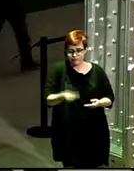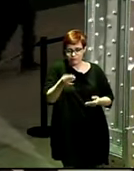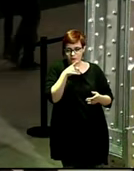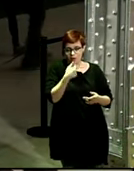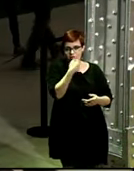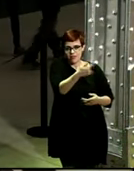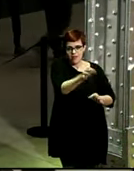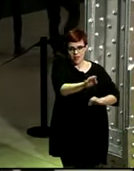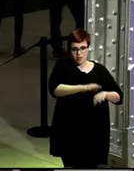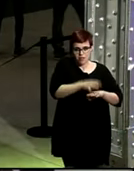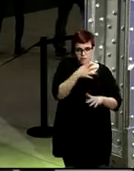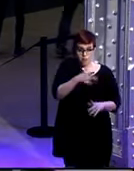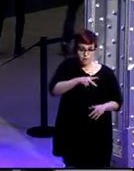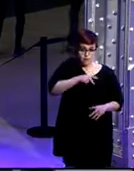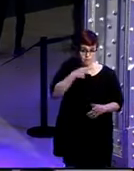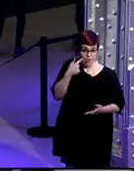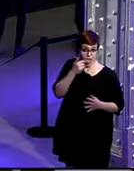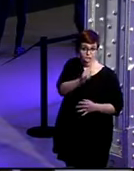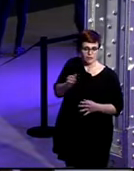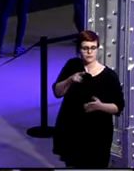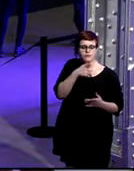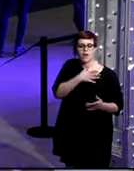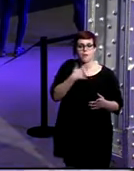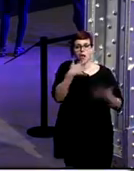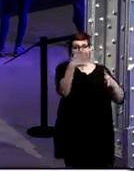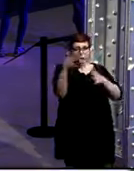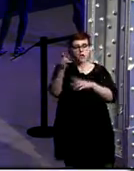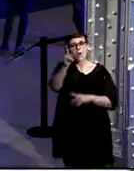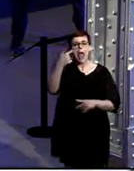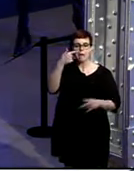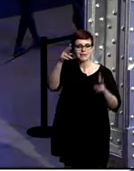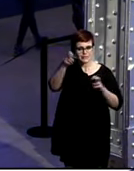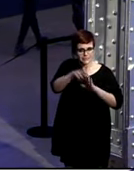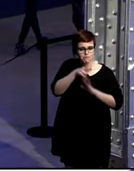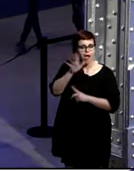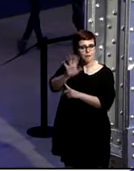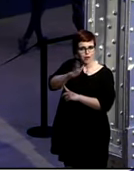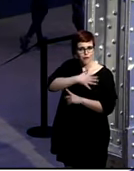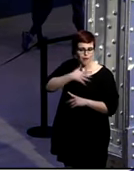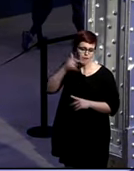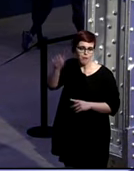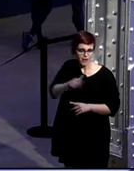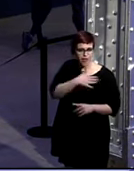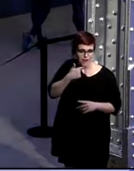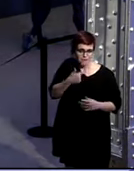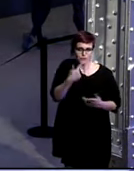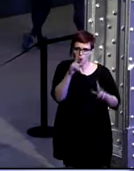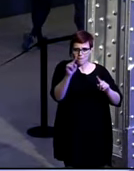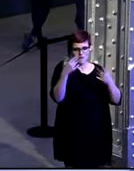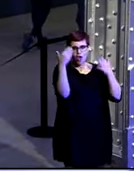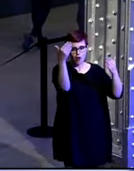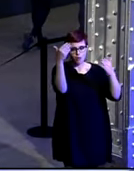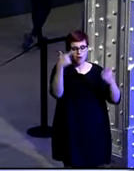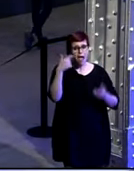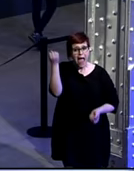¡ay, qué peliculón, qué estupendo, qué tal, tal! Lo que queremos saber son cosas de la película, pero naturalmente lo primero, enhorabuena. Muchas gracias. Hay que ver cómo funciona